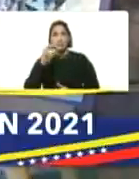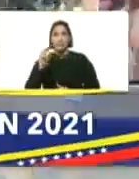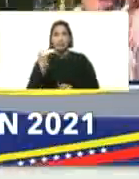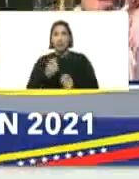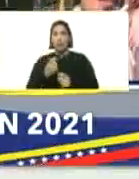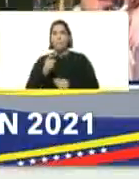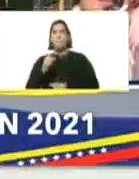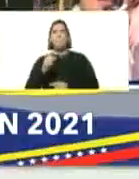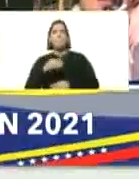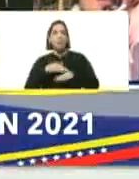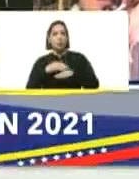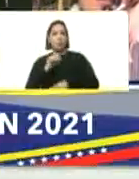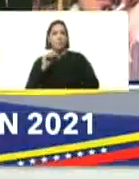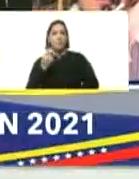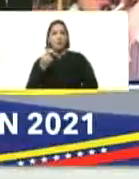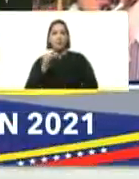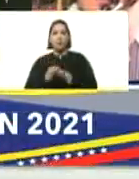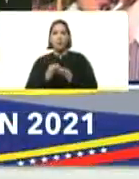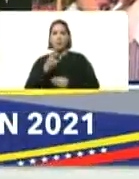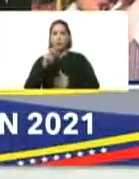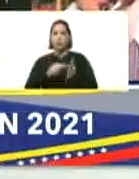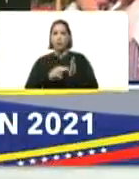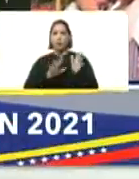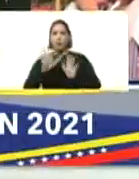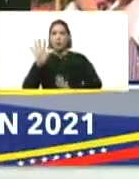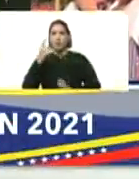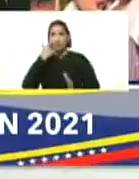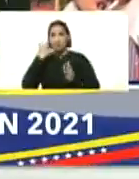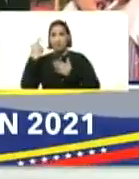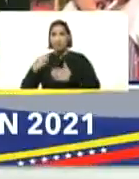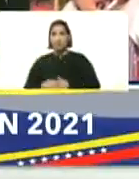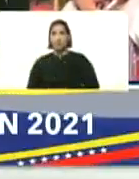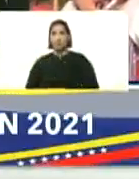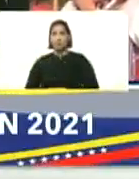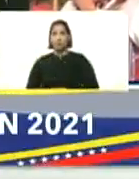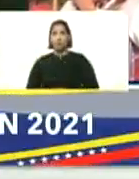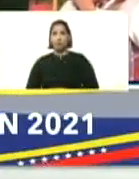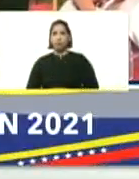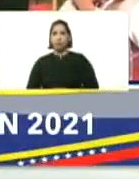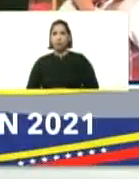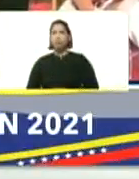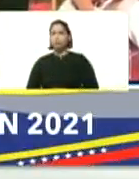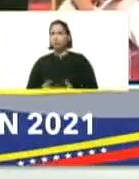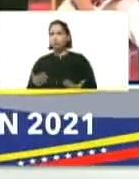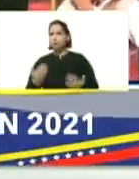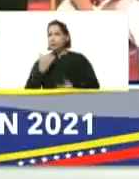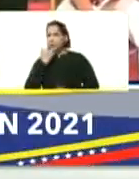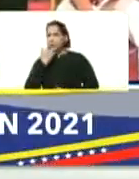primero de septiembre de 2015, aquí estoy. Pronto iremos a Vietnam.